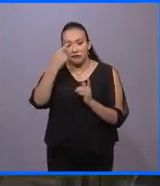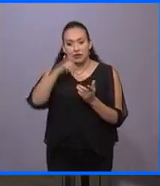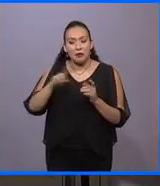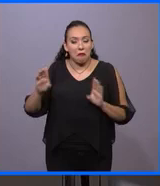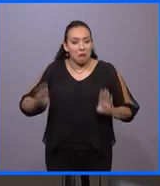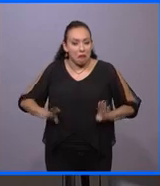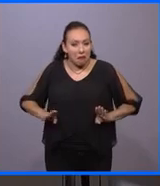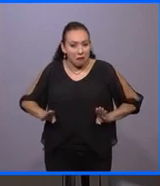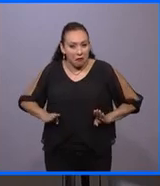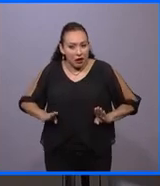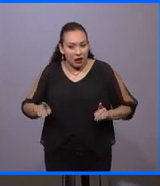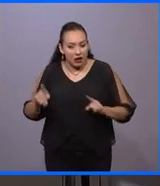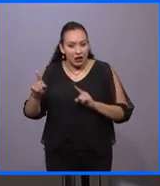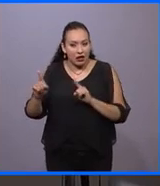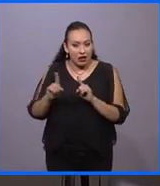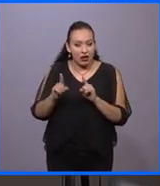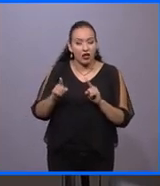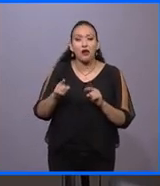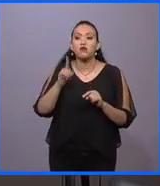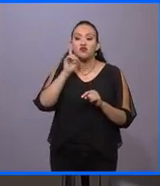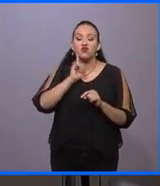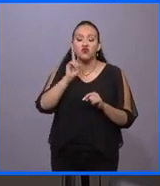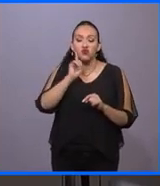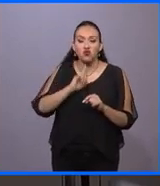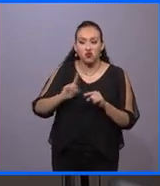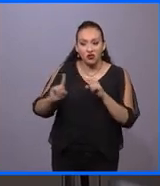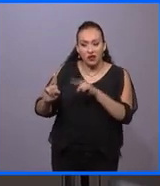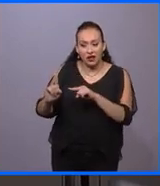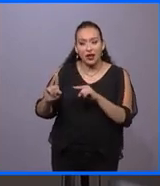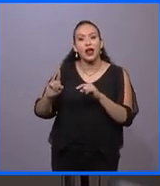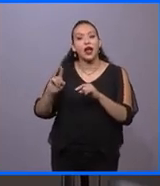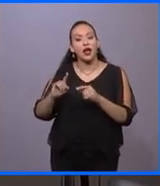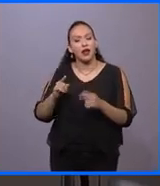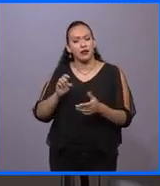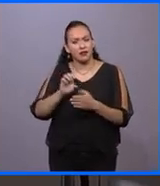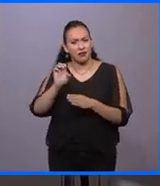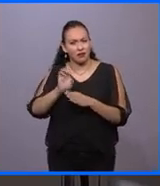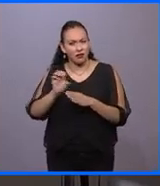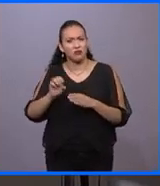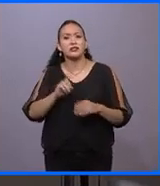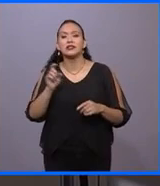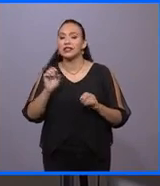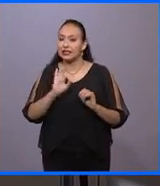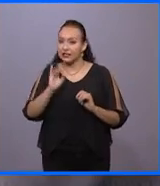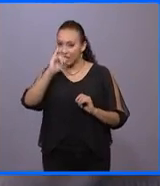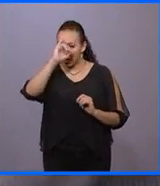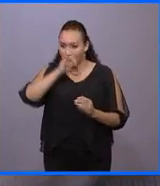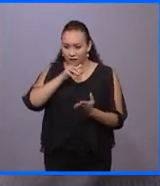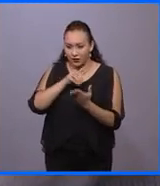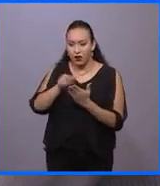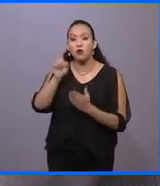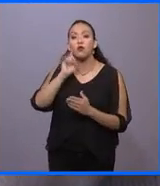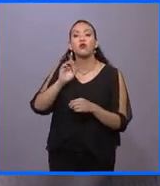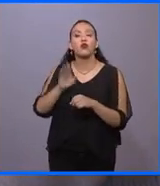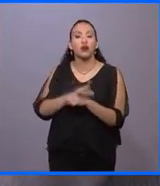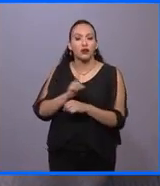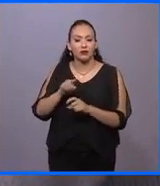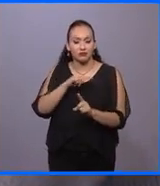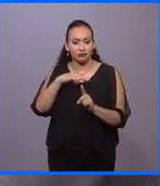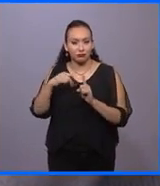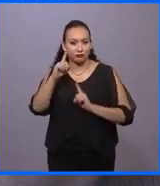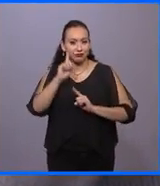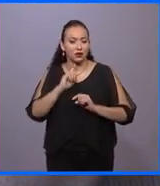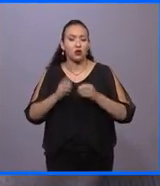con perspectiva de género, porque de acuerdo con el artículo 1 constitucional, tratados internacionales y precedentes de la Suprema